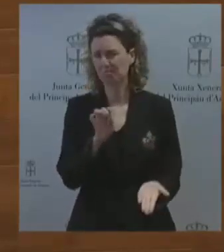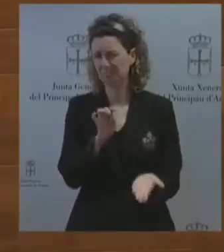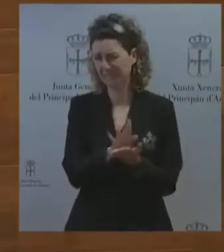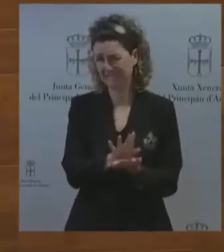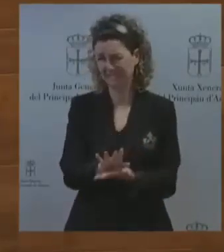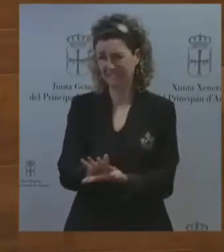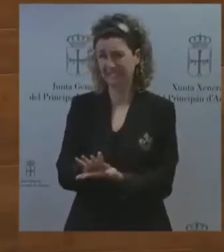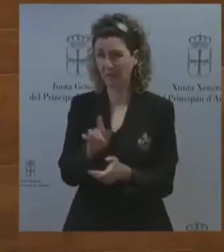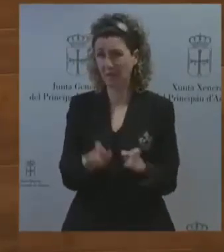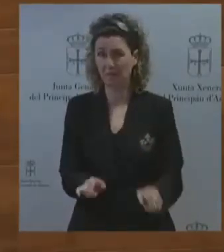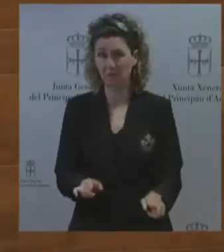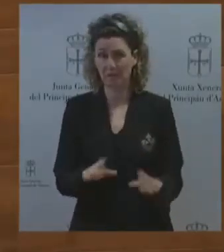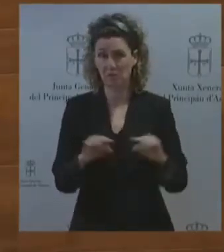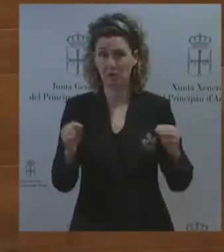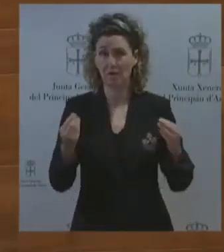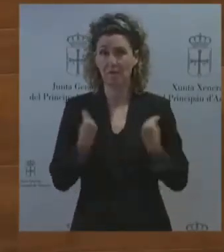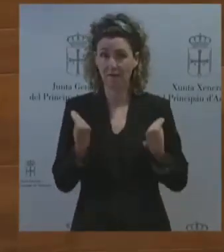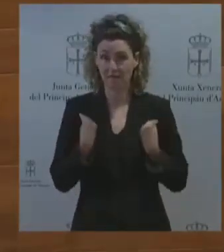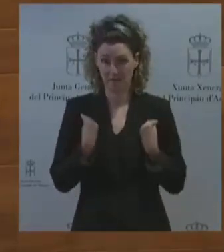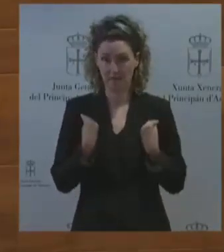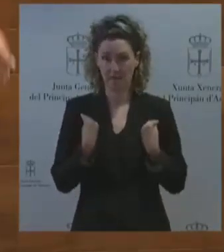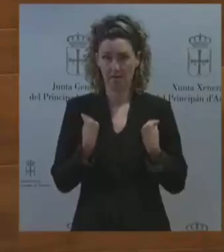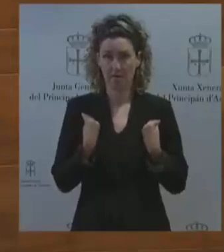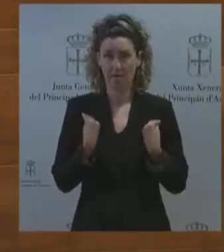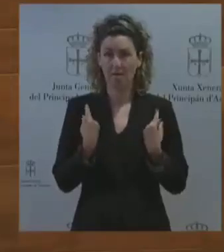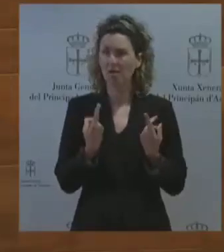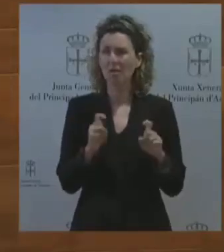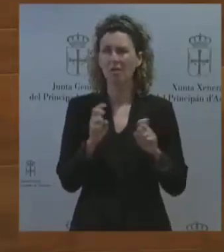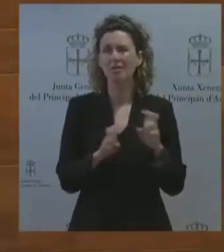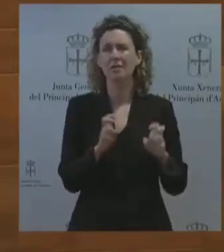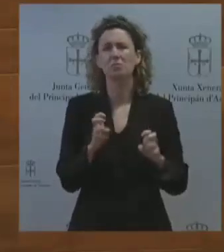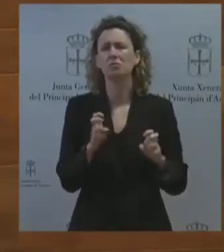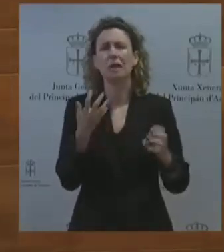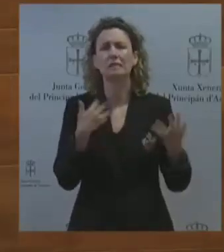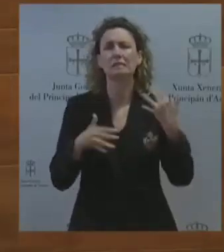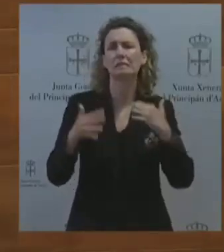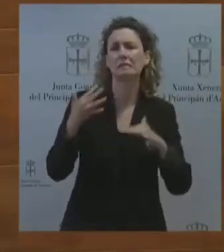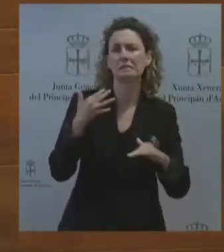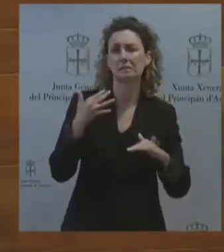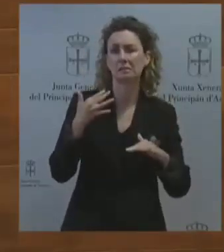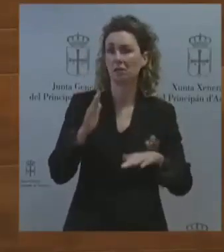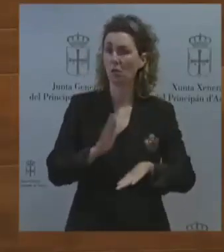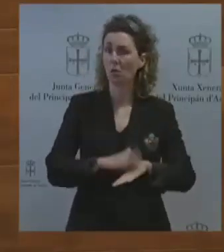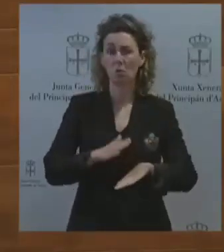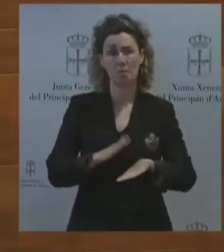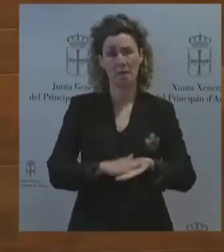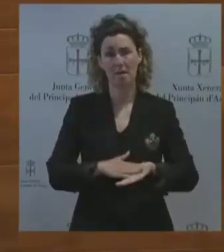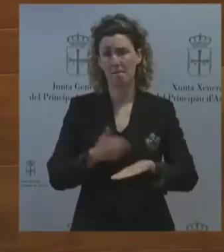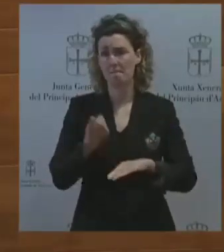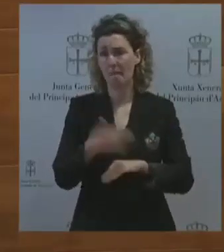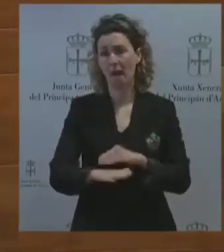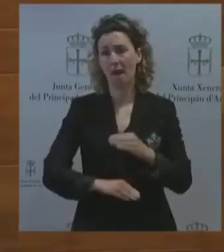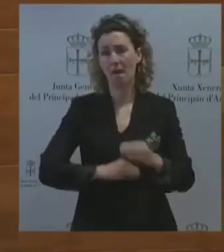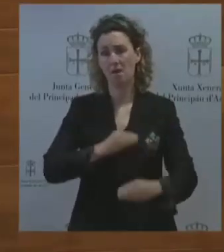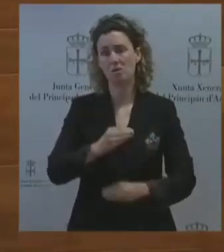no busque más excusas porque son culpa de las políticas socialistas que ustedes llevan a cabo. No sigan buscando excusas y no